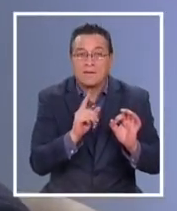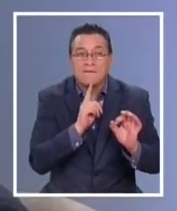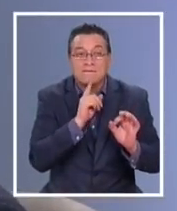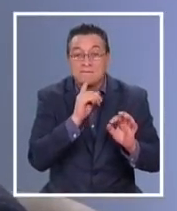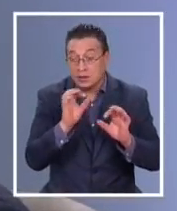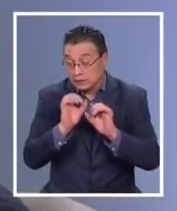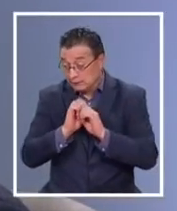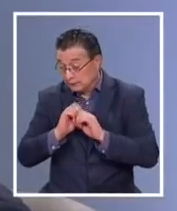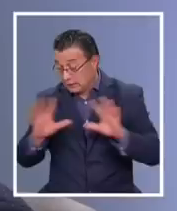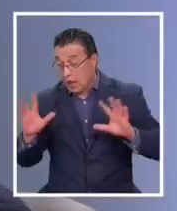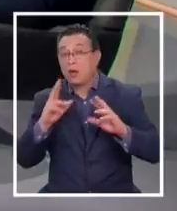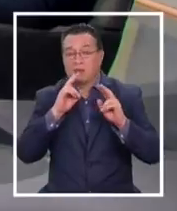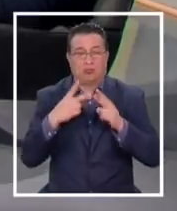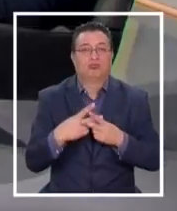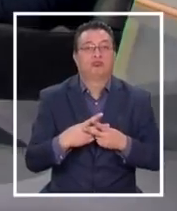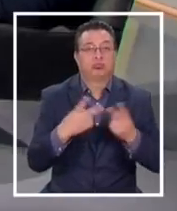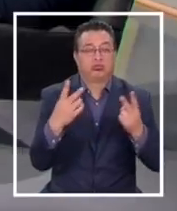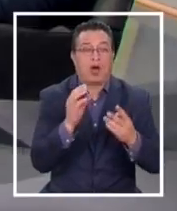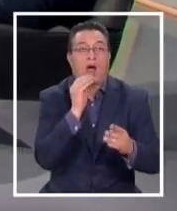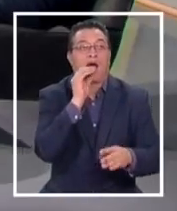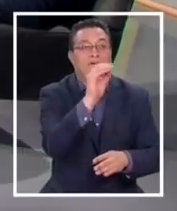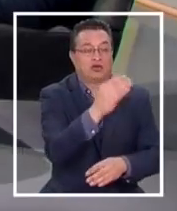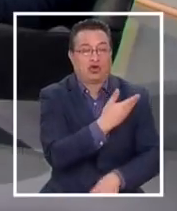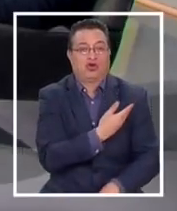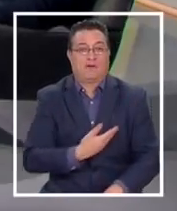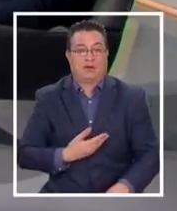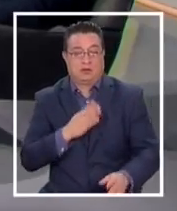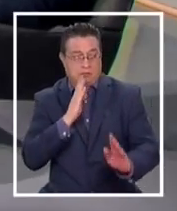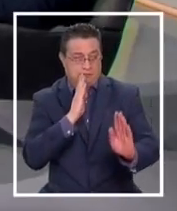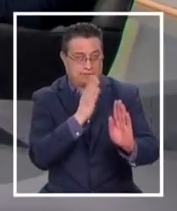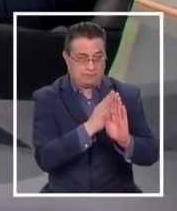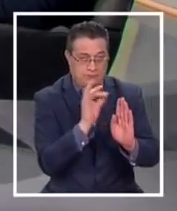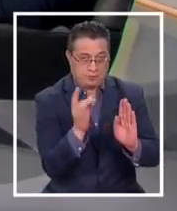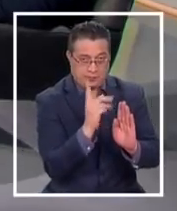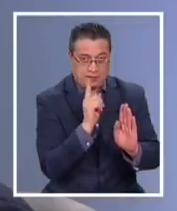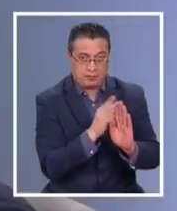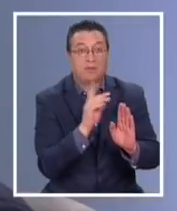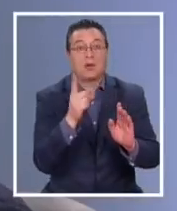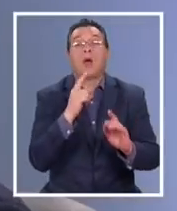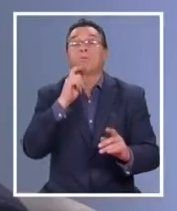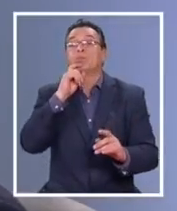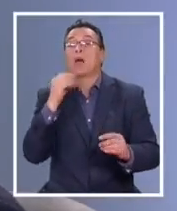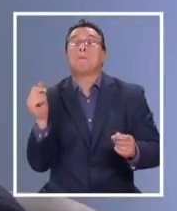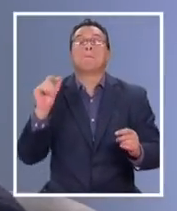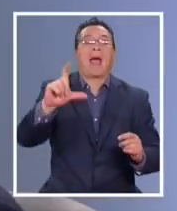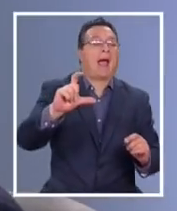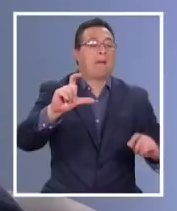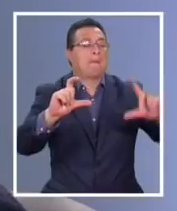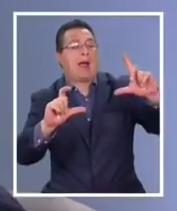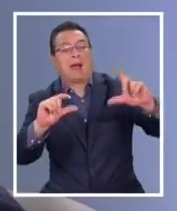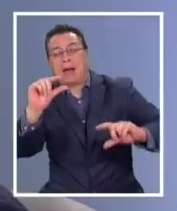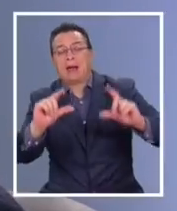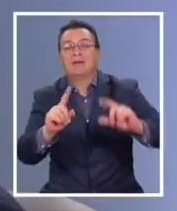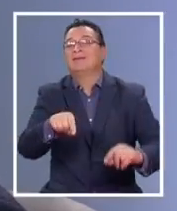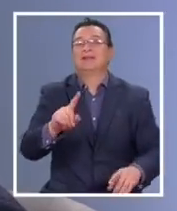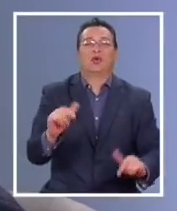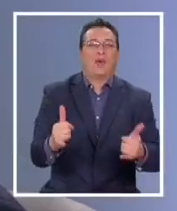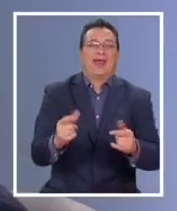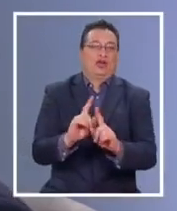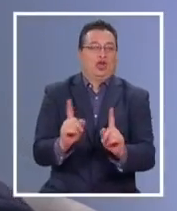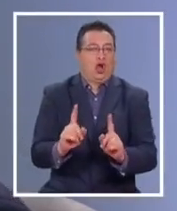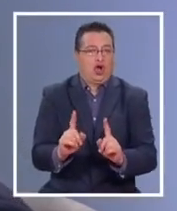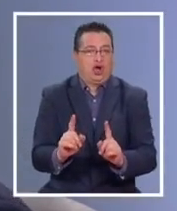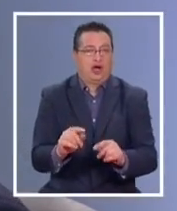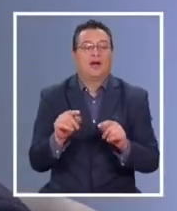tengamos se la vamos a comunicar primero al gobierno, que es lo que corresponde, digamos. Y aquí no es un juego quién da más o quién da menos, digamos, sino es cómo además